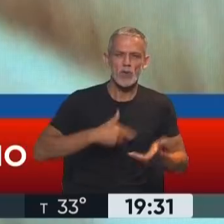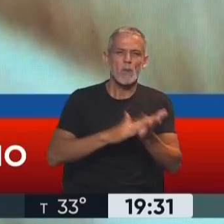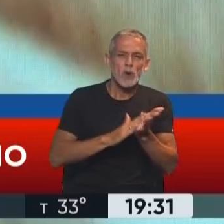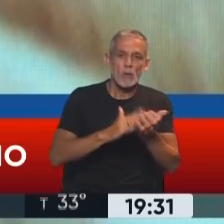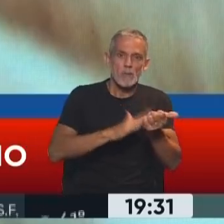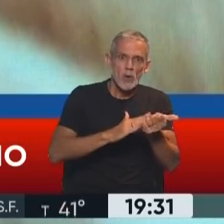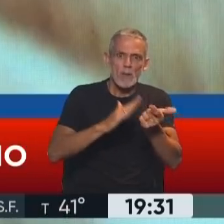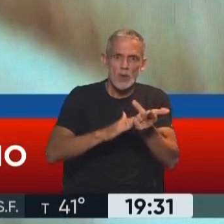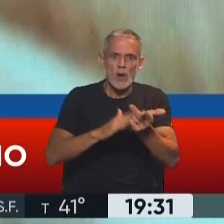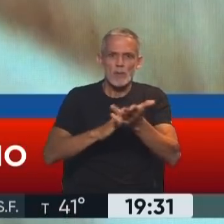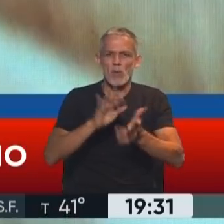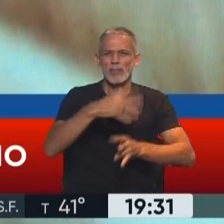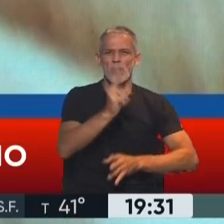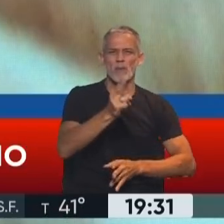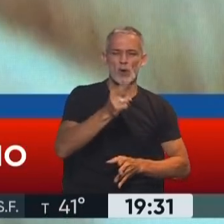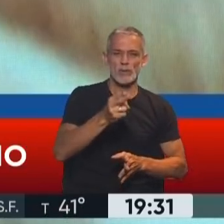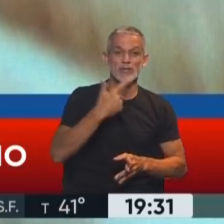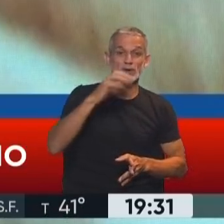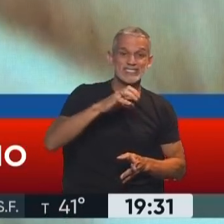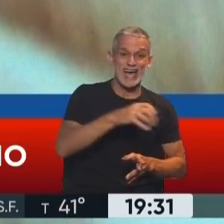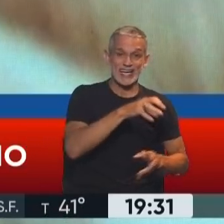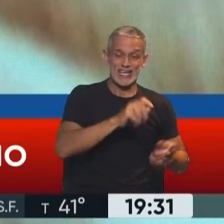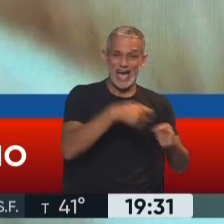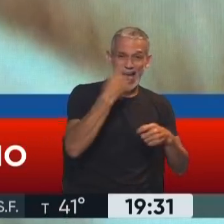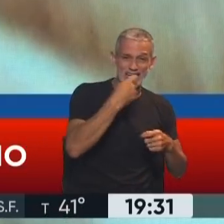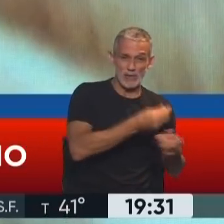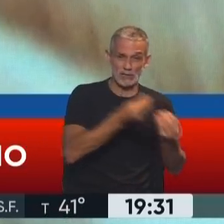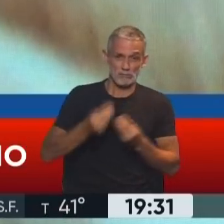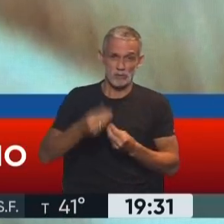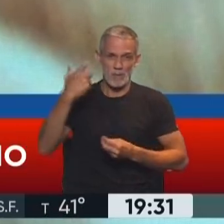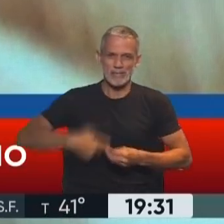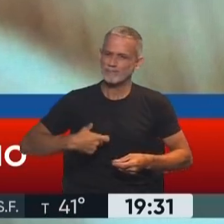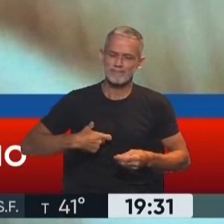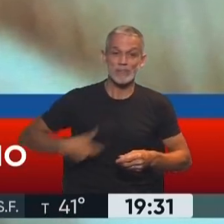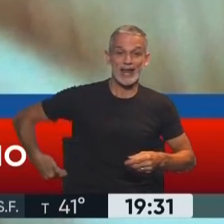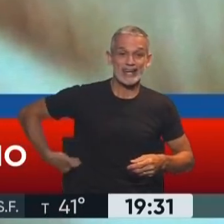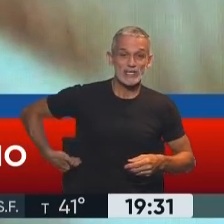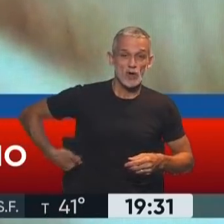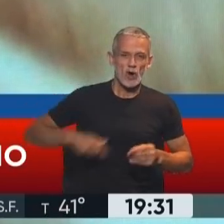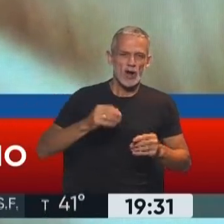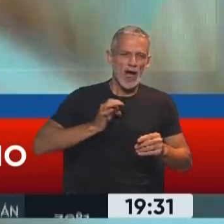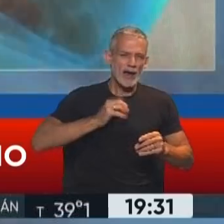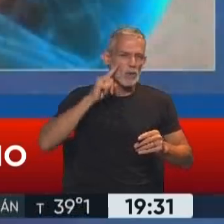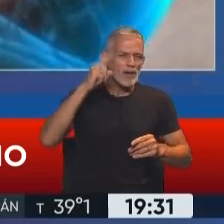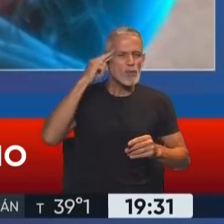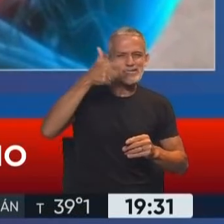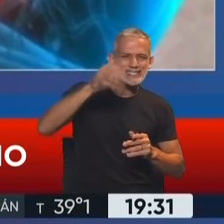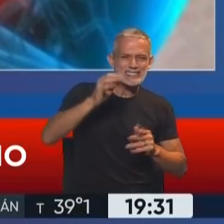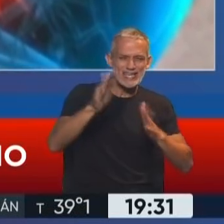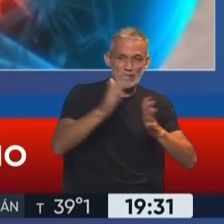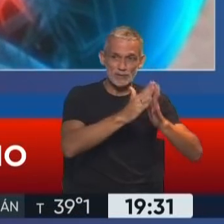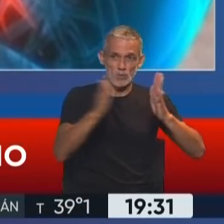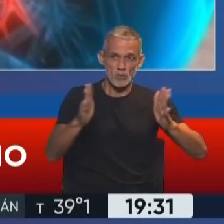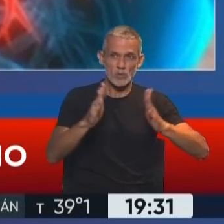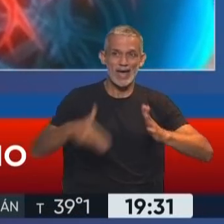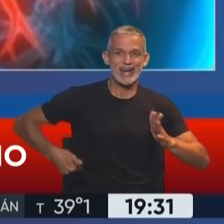probando, después se prohibió el trasplante de sangre en humanos, después se hicieron de riñón, en la década de 1960 por ahí, se hicieron